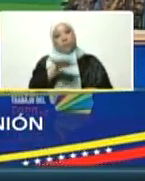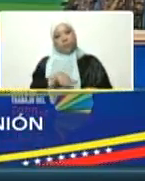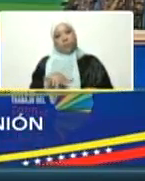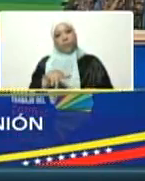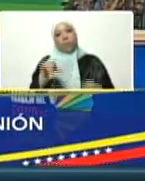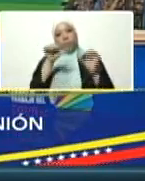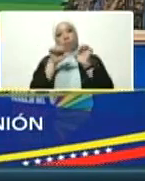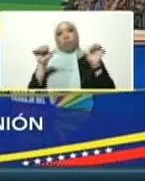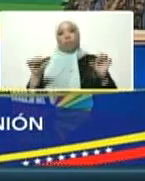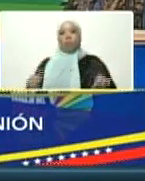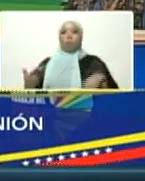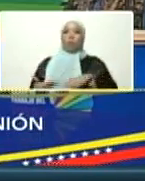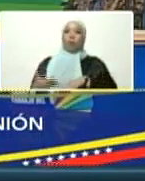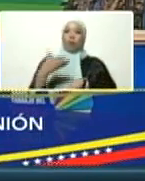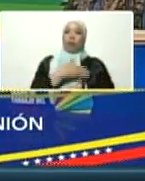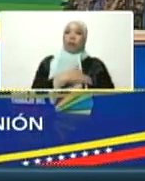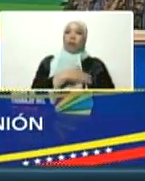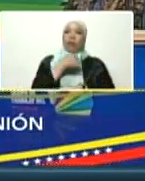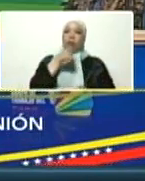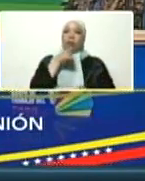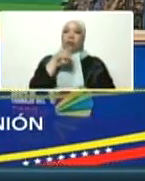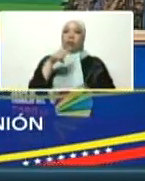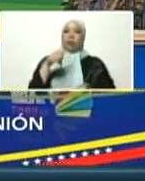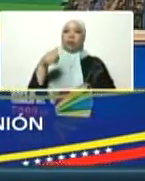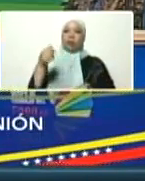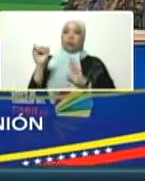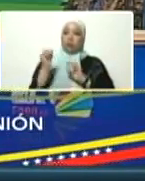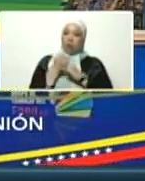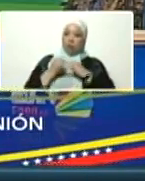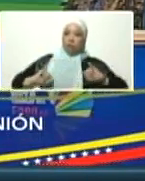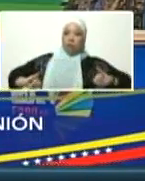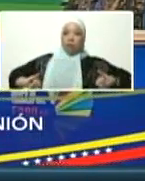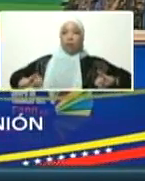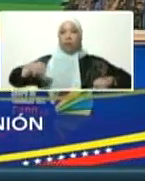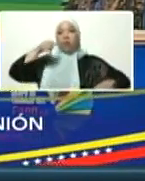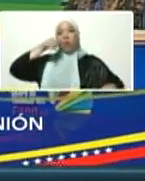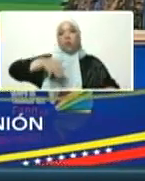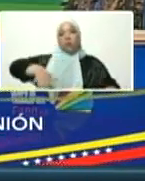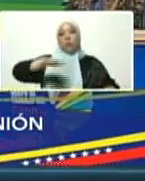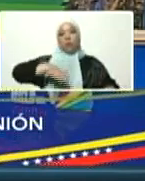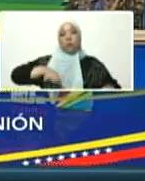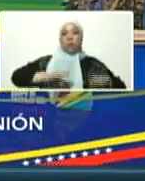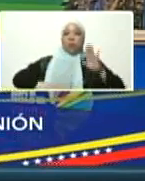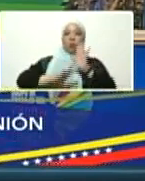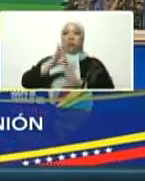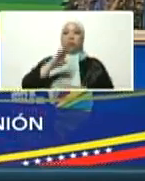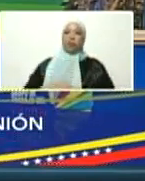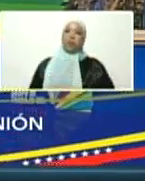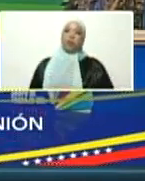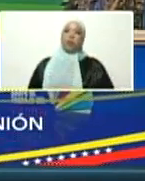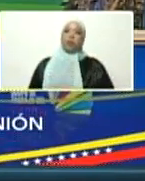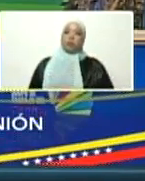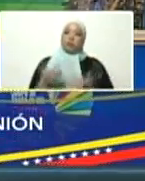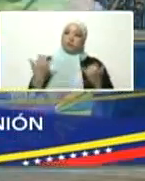modelo antineoliberal, para el modelo independentista, para el modelo de avanzada. Claro que